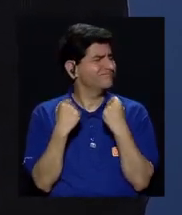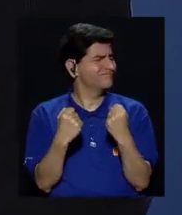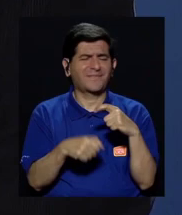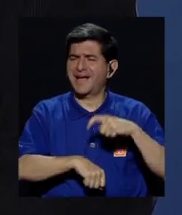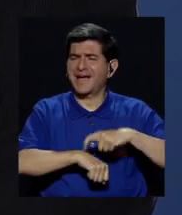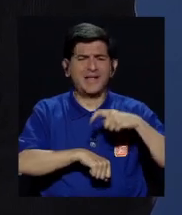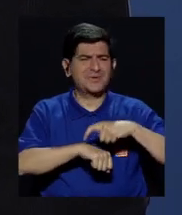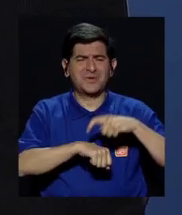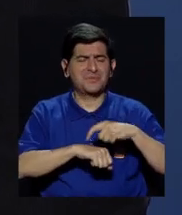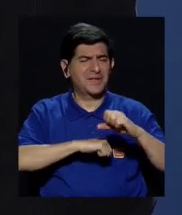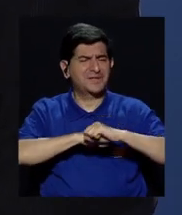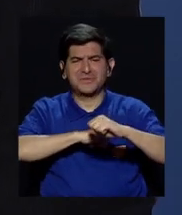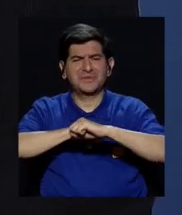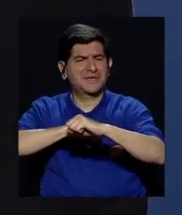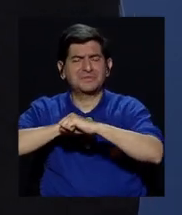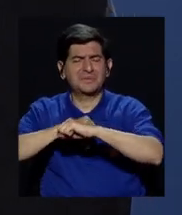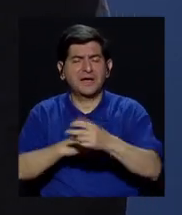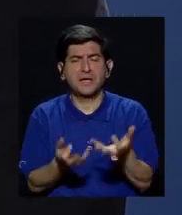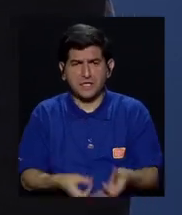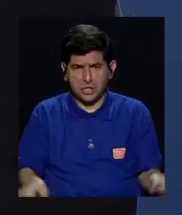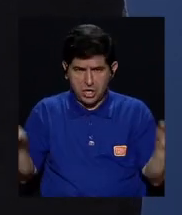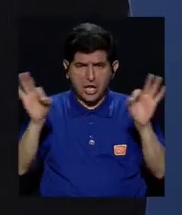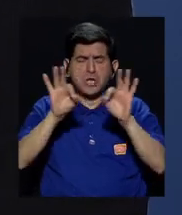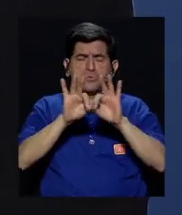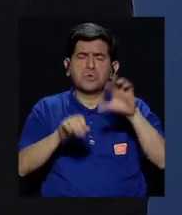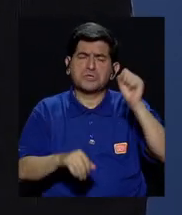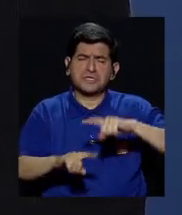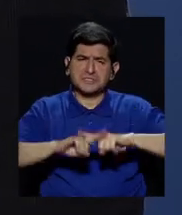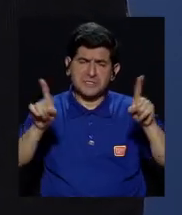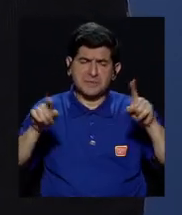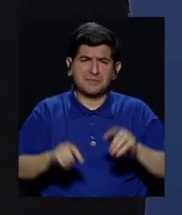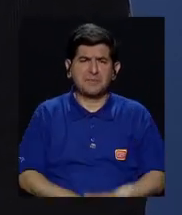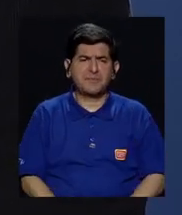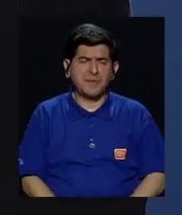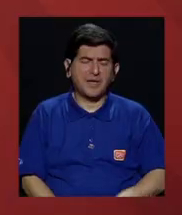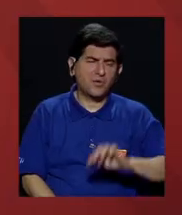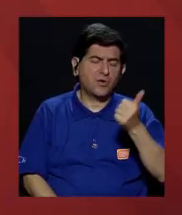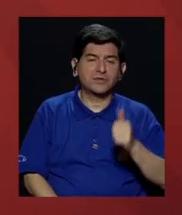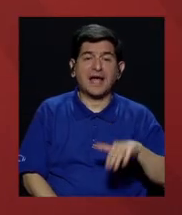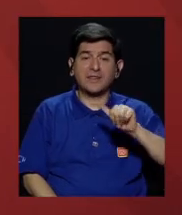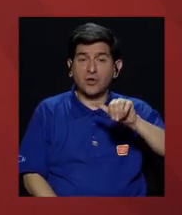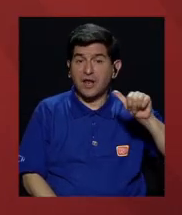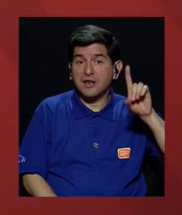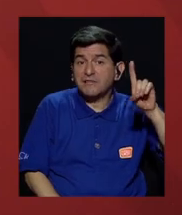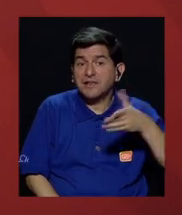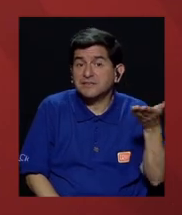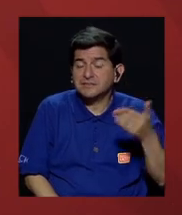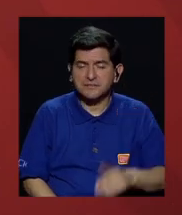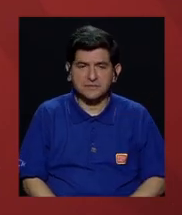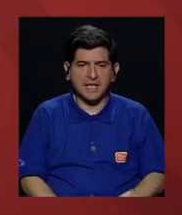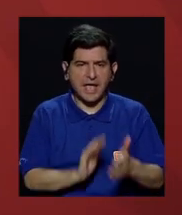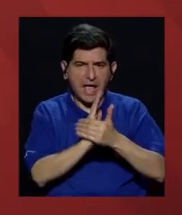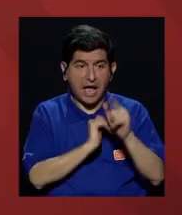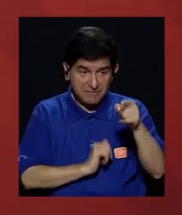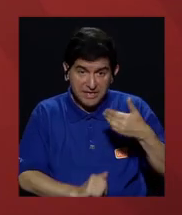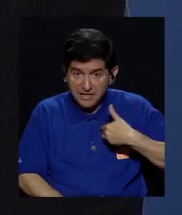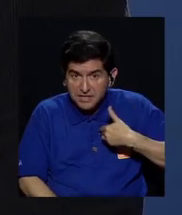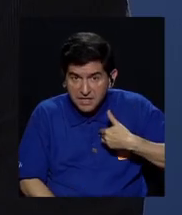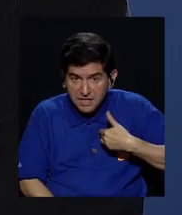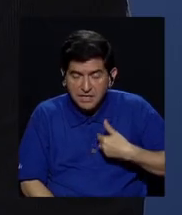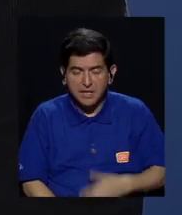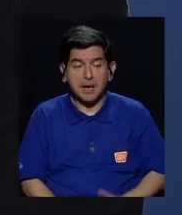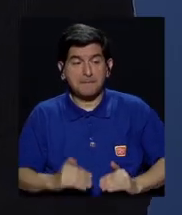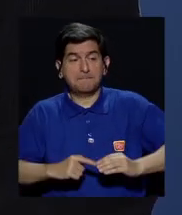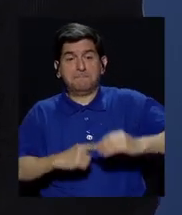a la hora de plantear su campaña creo que es importante eso pasó por ahí pero la gente en campañas deciden otras antonio al ver la mayor virtud que tiene